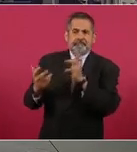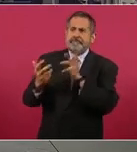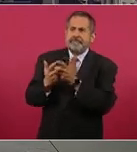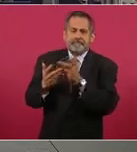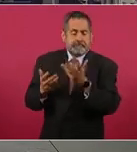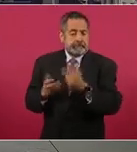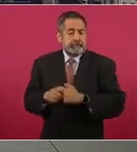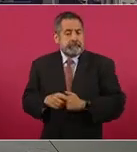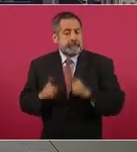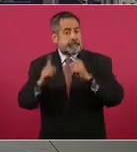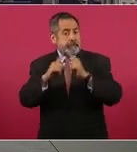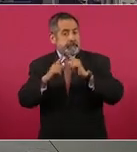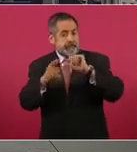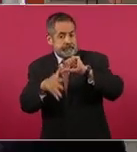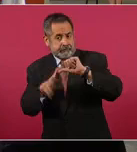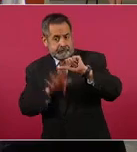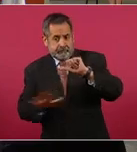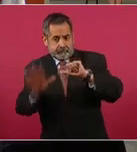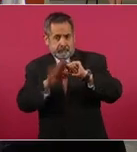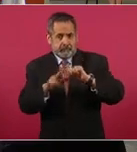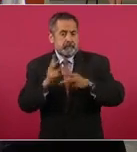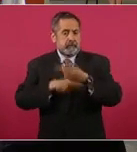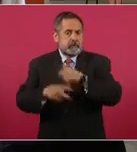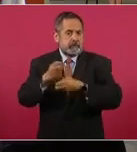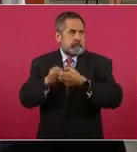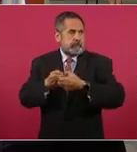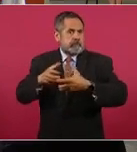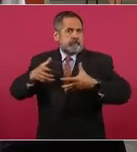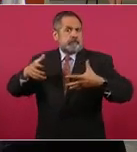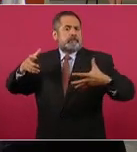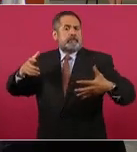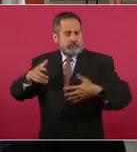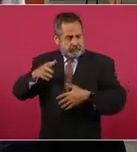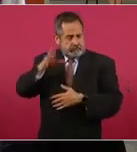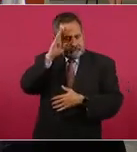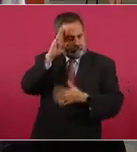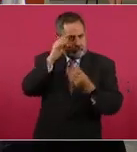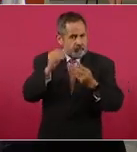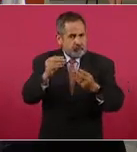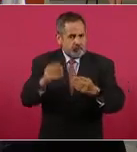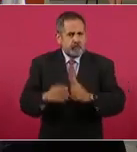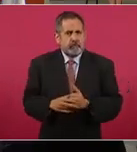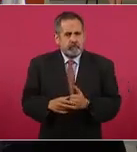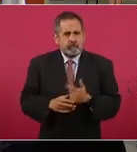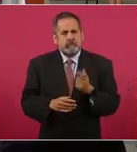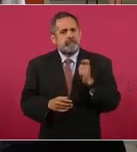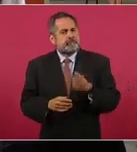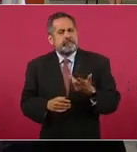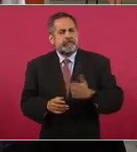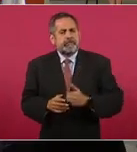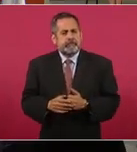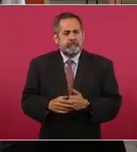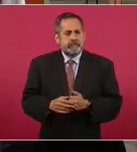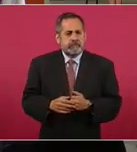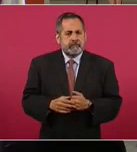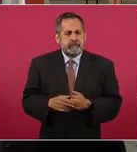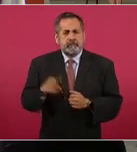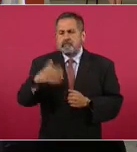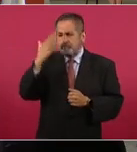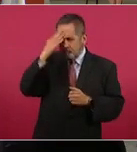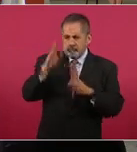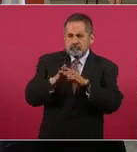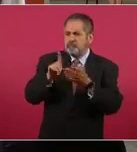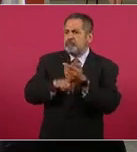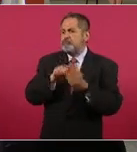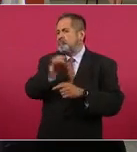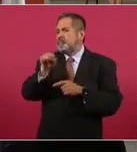La iglesia latinoamericana ha crecido mucho en esto. Y también es una iglesia que supo cultivar las